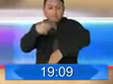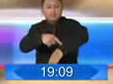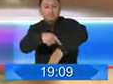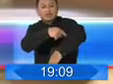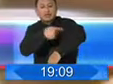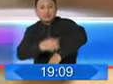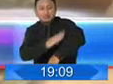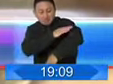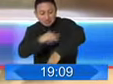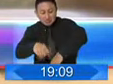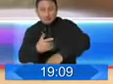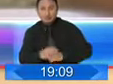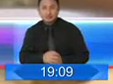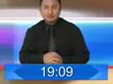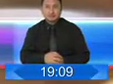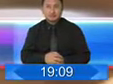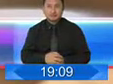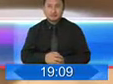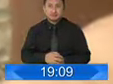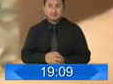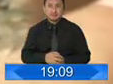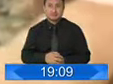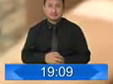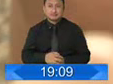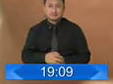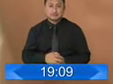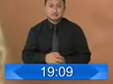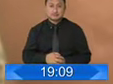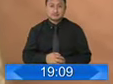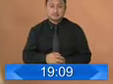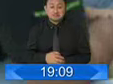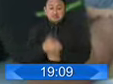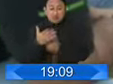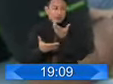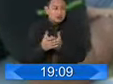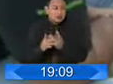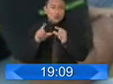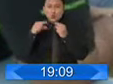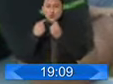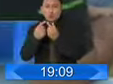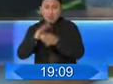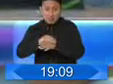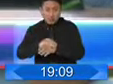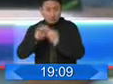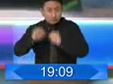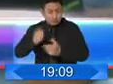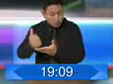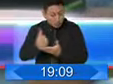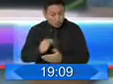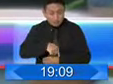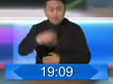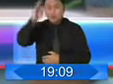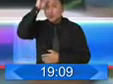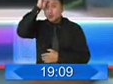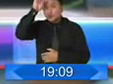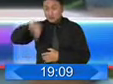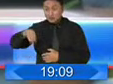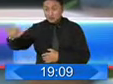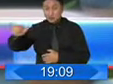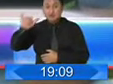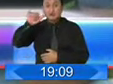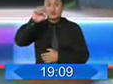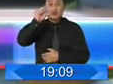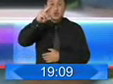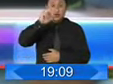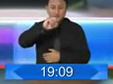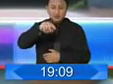tengo, que antes se me estaba secando. Que nos ayuden más que sea con una brigada médica, algo ya, porque ya aquí en el hospital de Yaguachi, al sacar